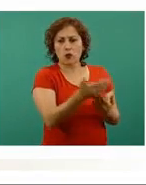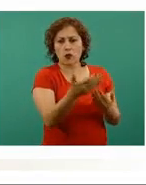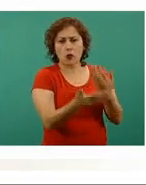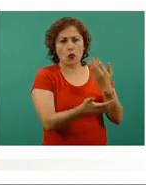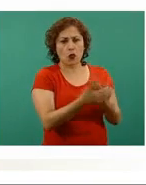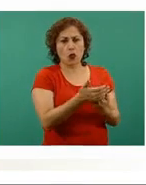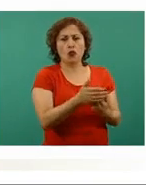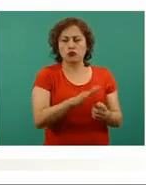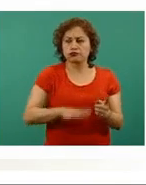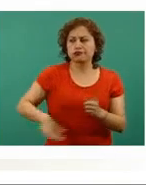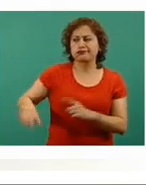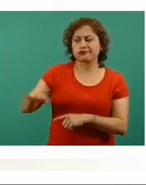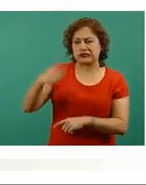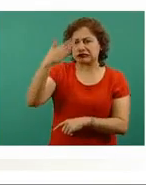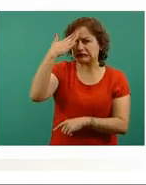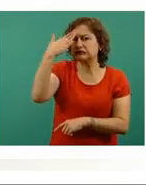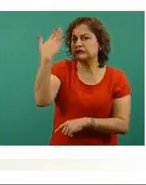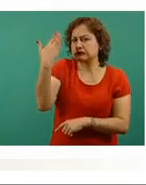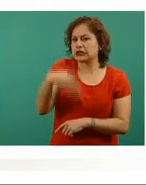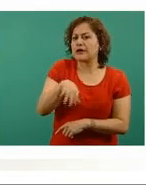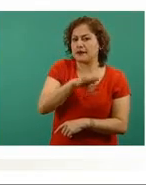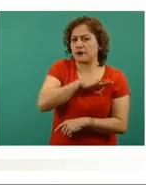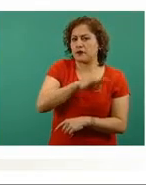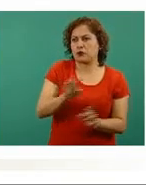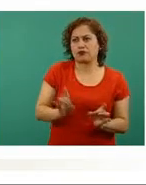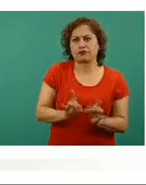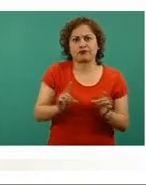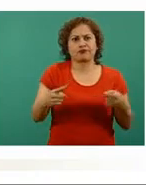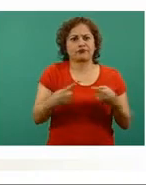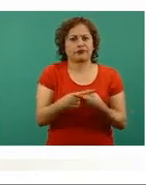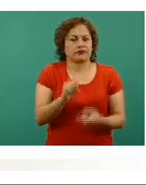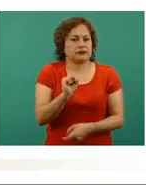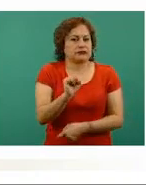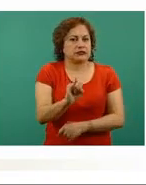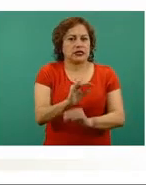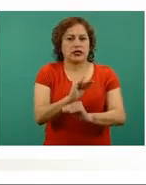de vacunación, y recuerden que la gran mayoría,